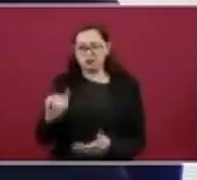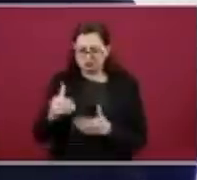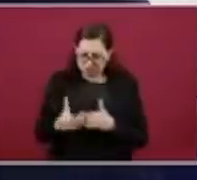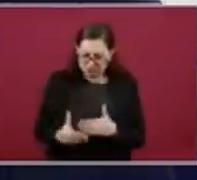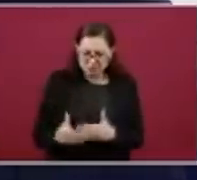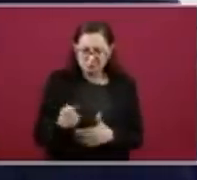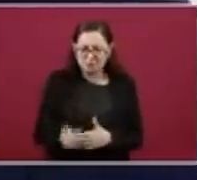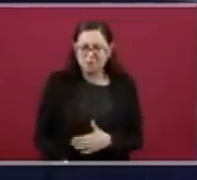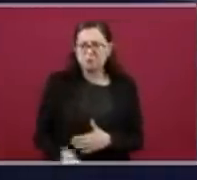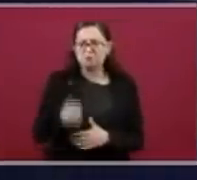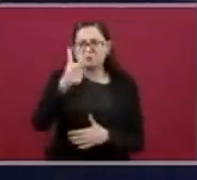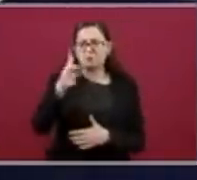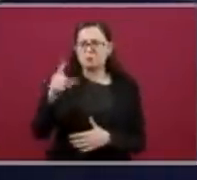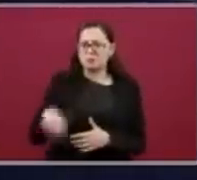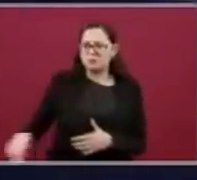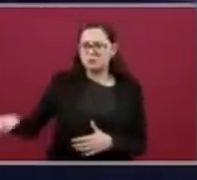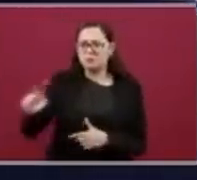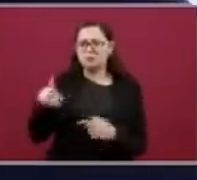hay ciudadanos